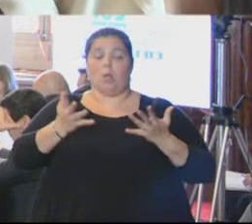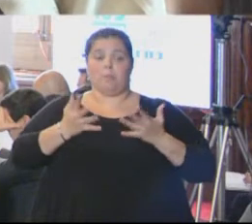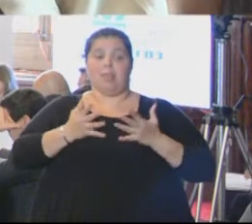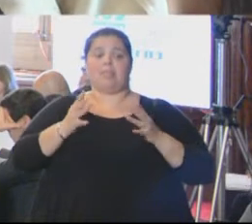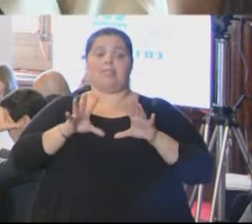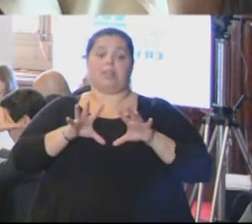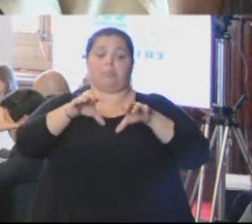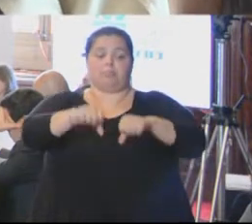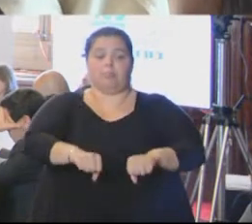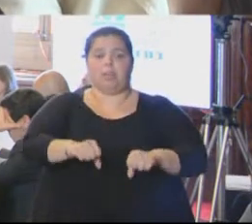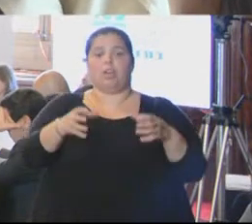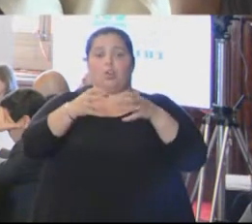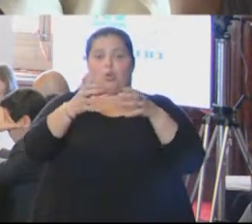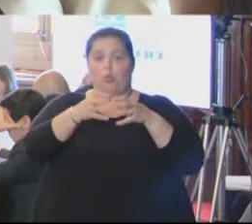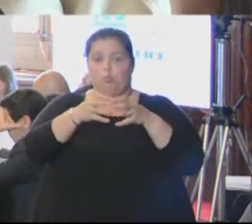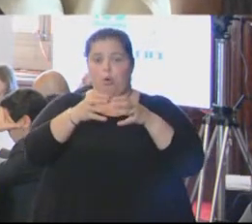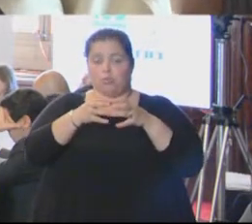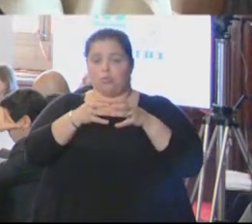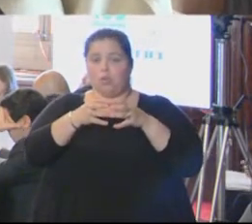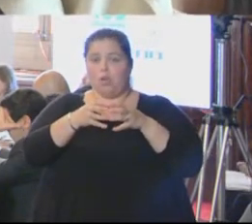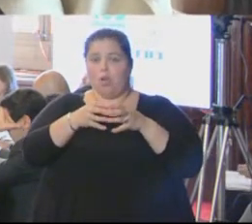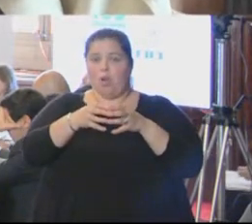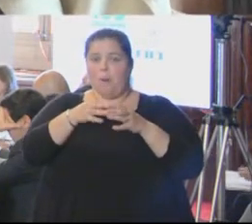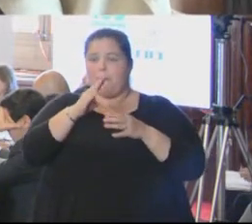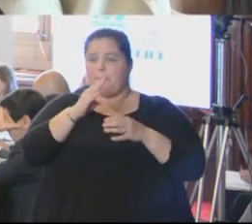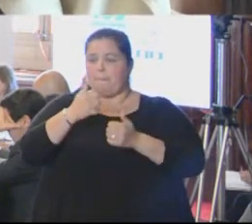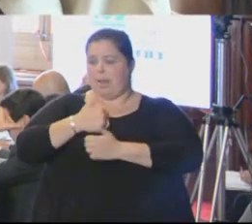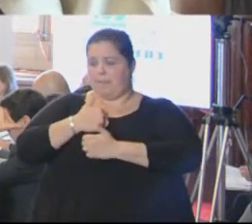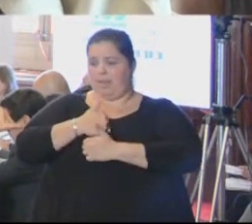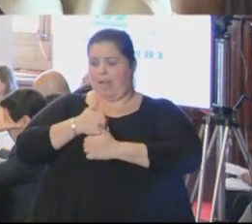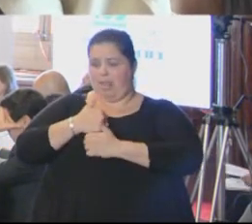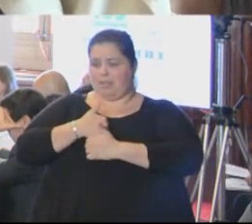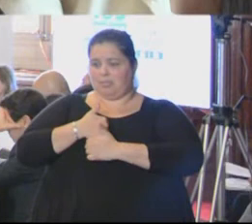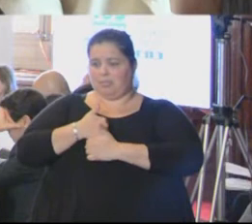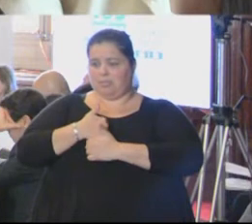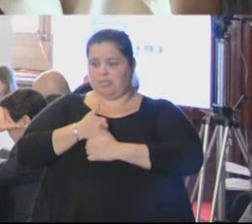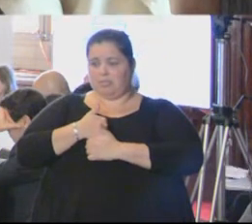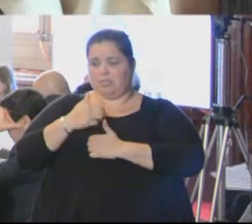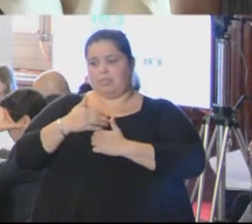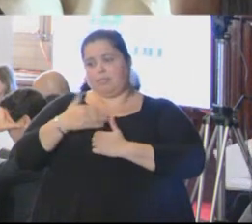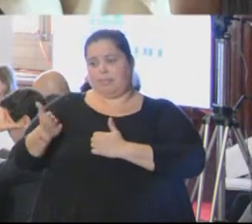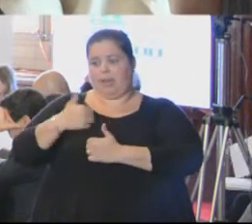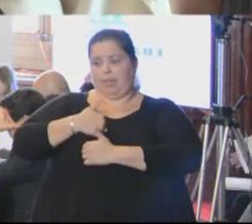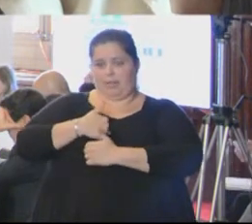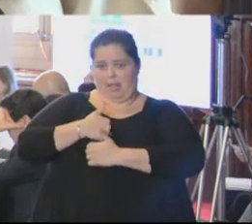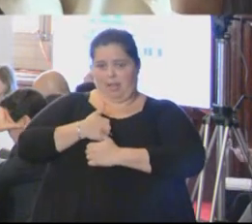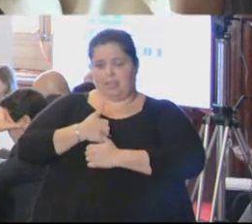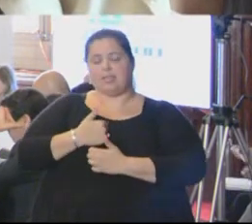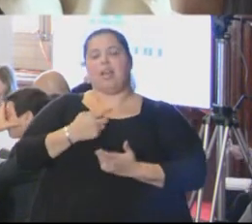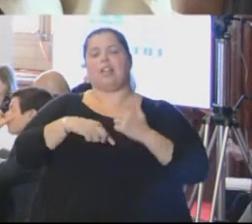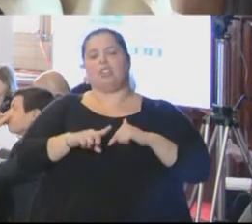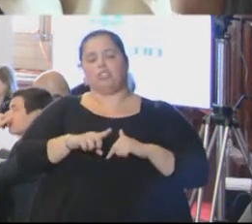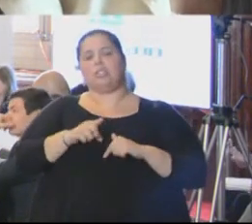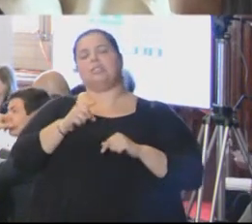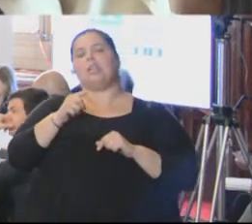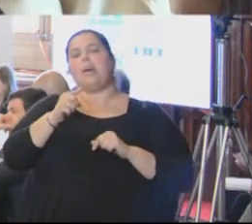del paramilitarismo. Hay presencia de cultivos de uso ilícito, economías ilegales y se han generado disputas por el